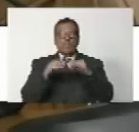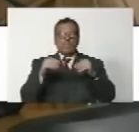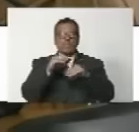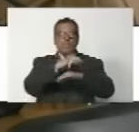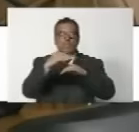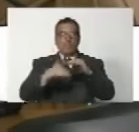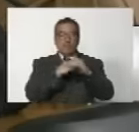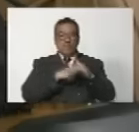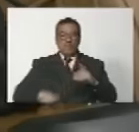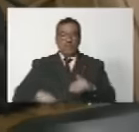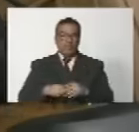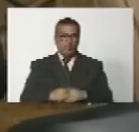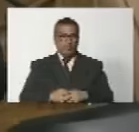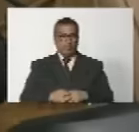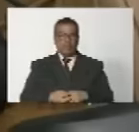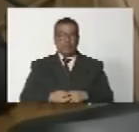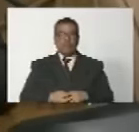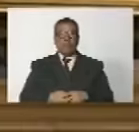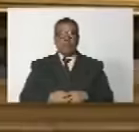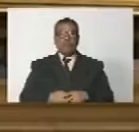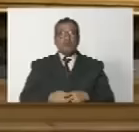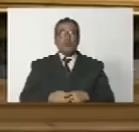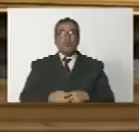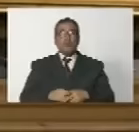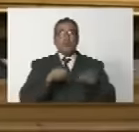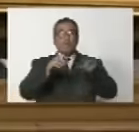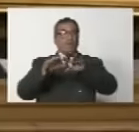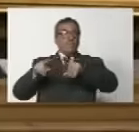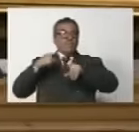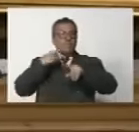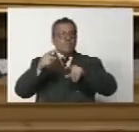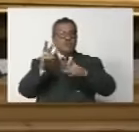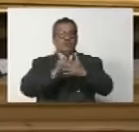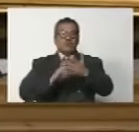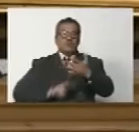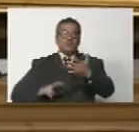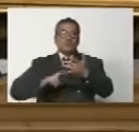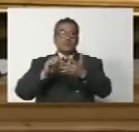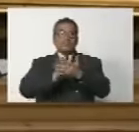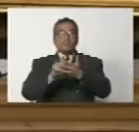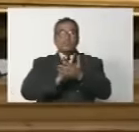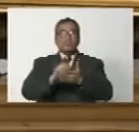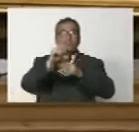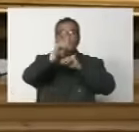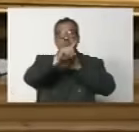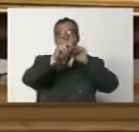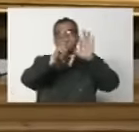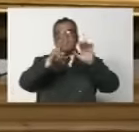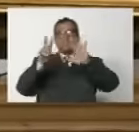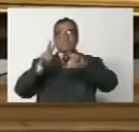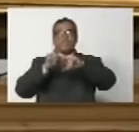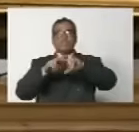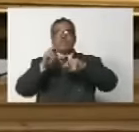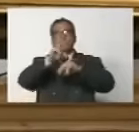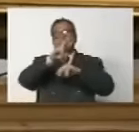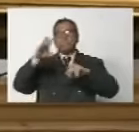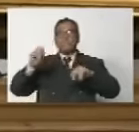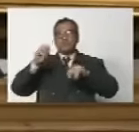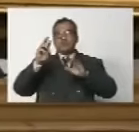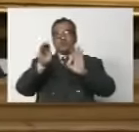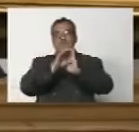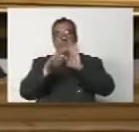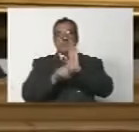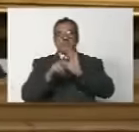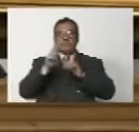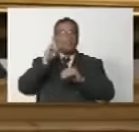todo, vicepresidente. Ciudadana secretaria, sírvase dar lectura al artículo 187, numeral 20 de la Constitución de la